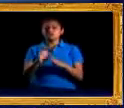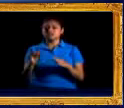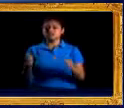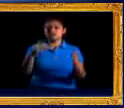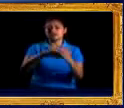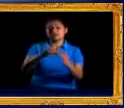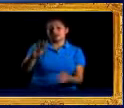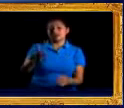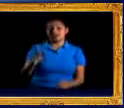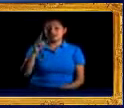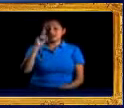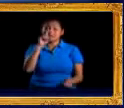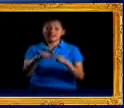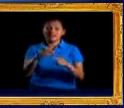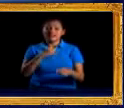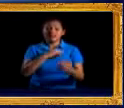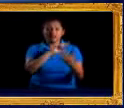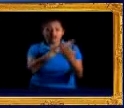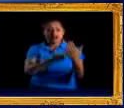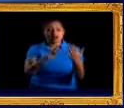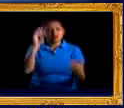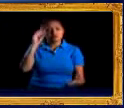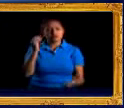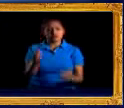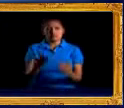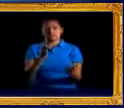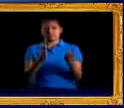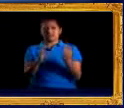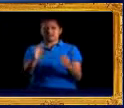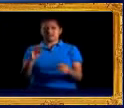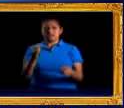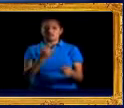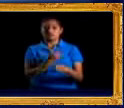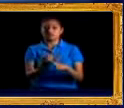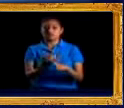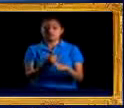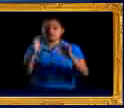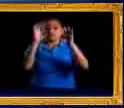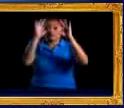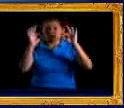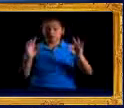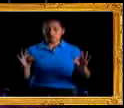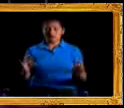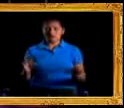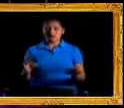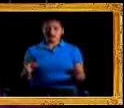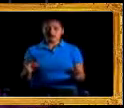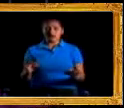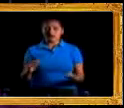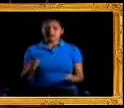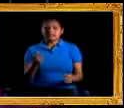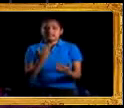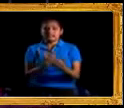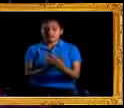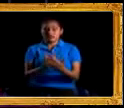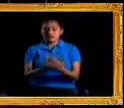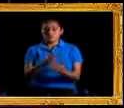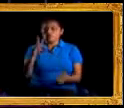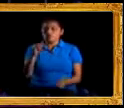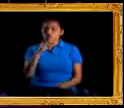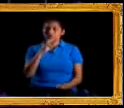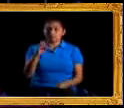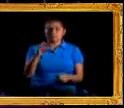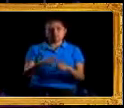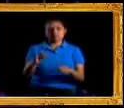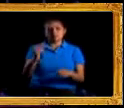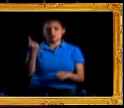quiero leerlos, porque a pesar de que se utiliza la moneda, el codiciado dinero no es más